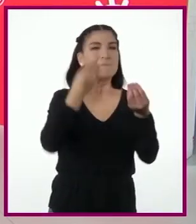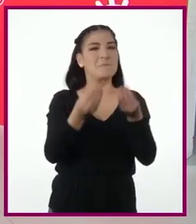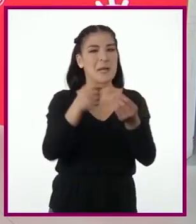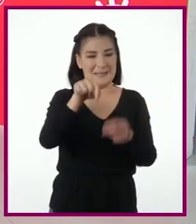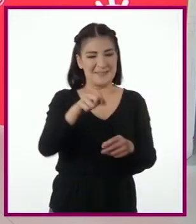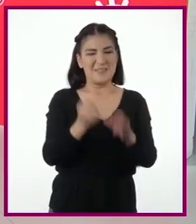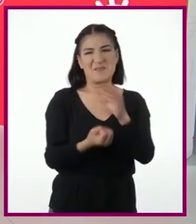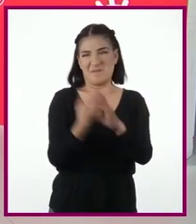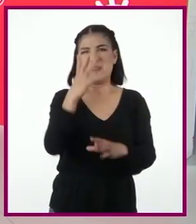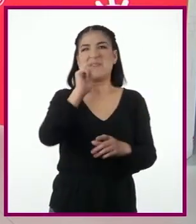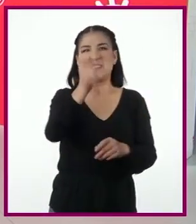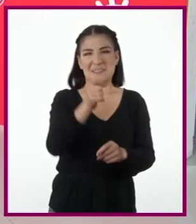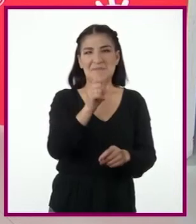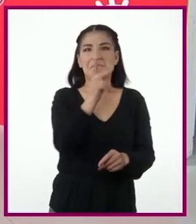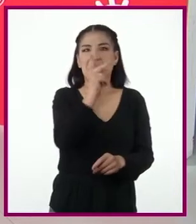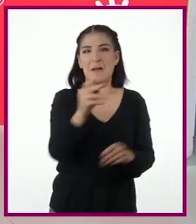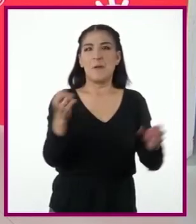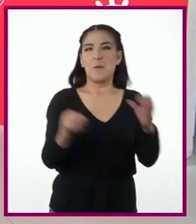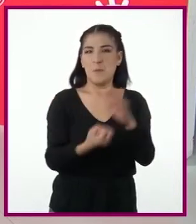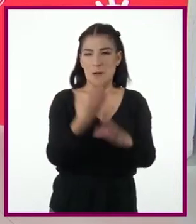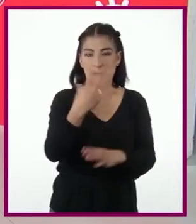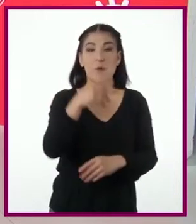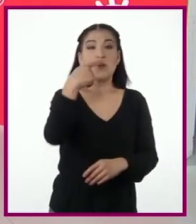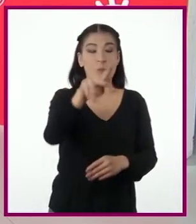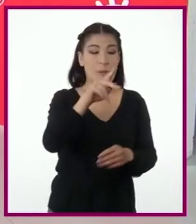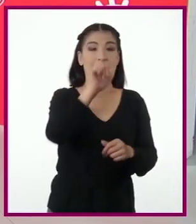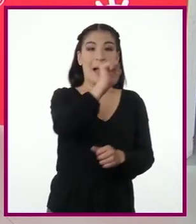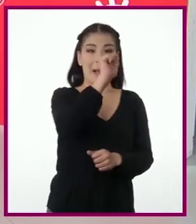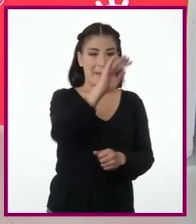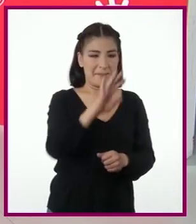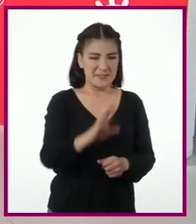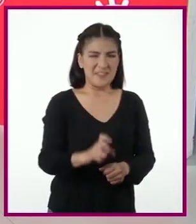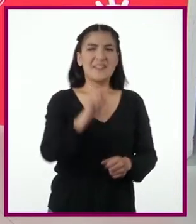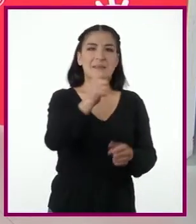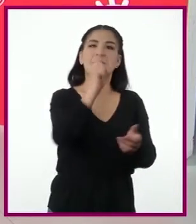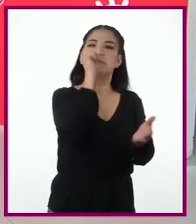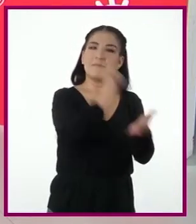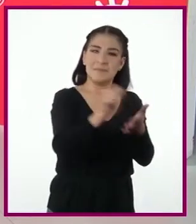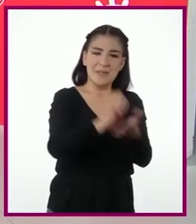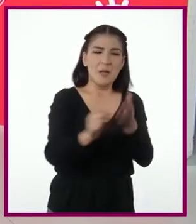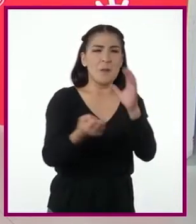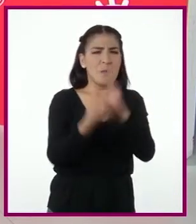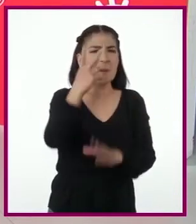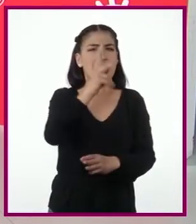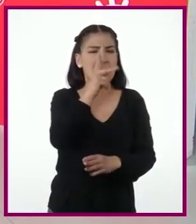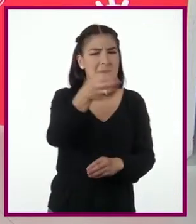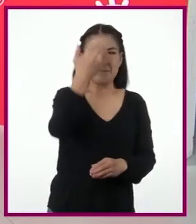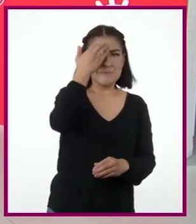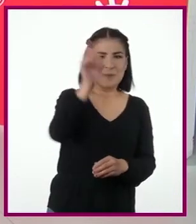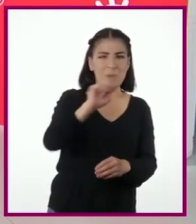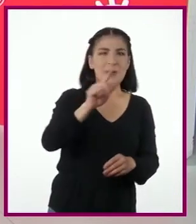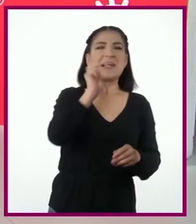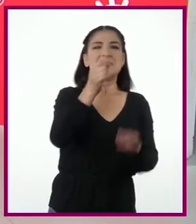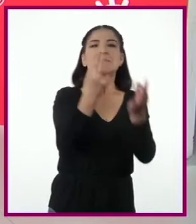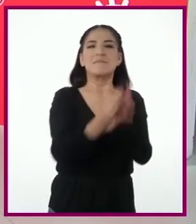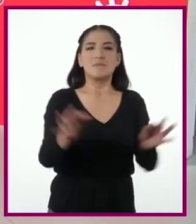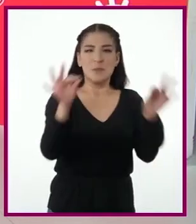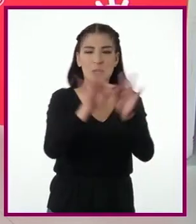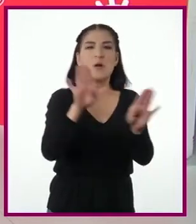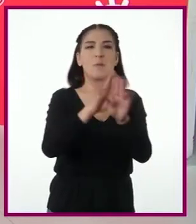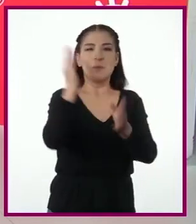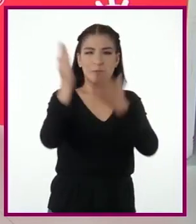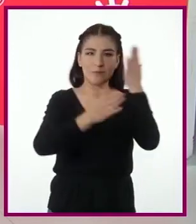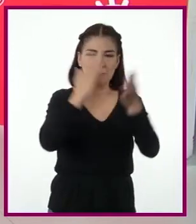nuevas palabras. Recuerda que en tu abecedario biológico deberás apuntar aquellas palabras que consideres nuevas e importantes en el estudio de la